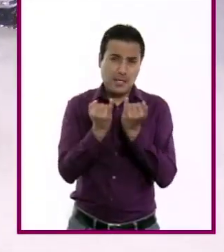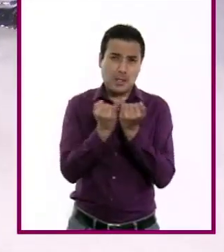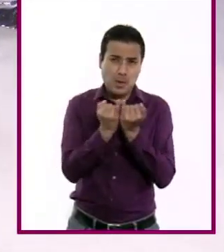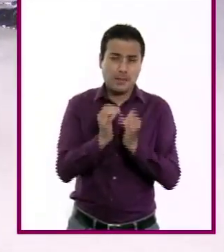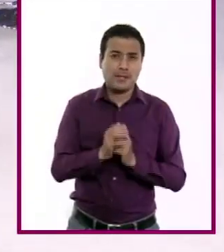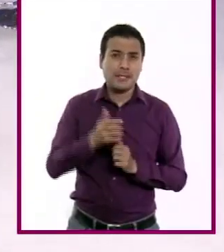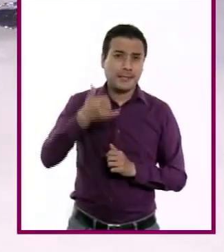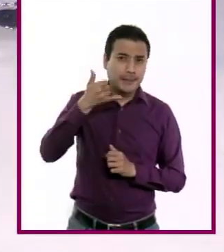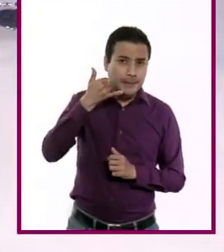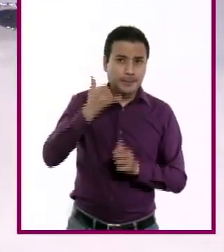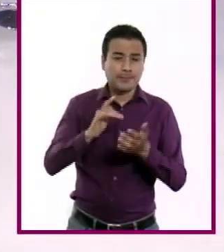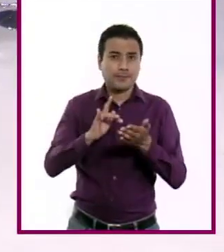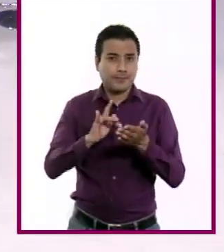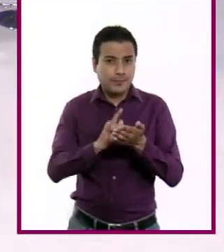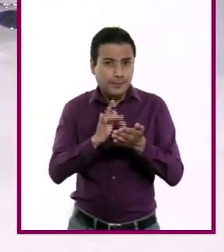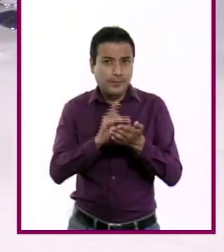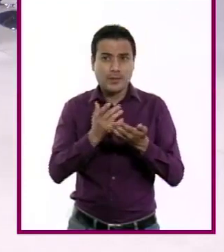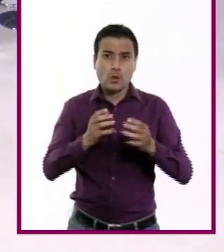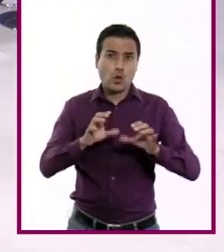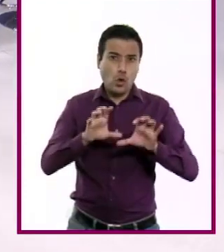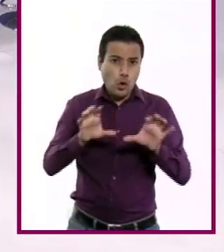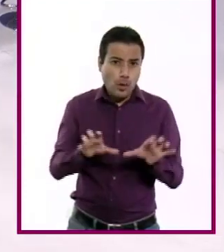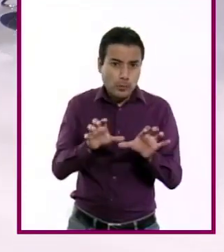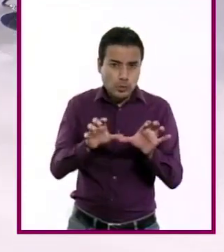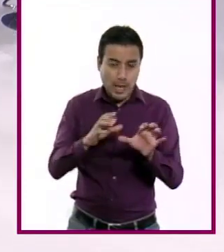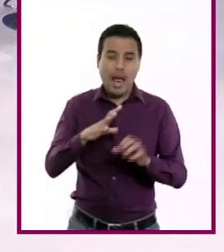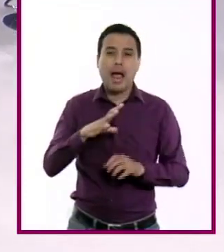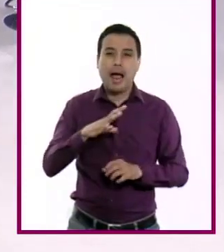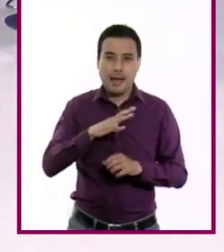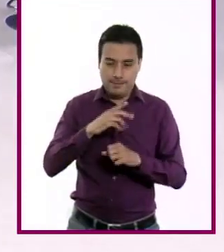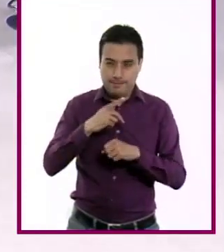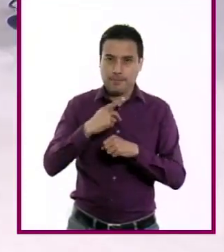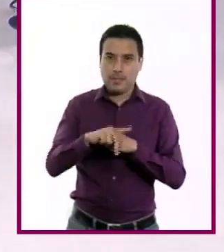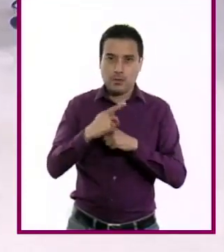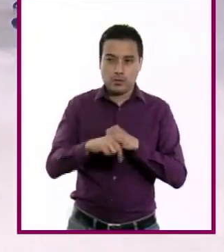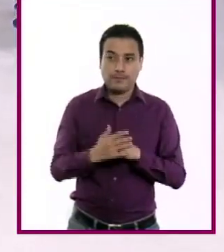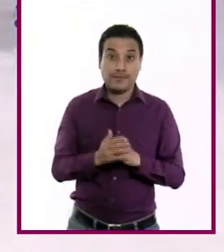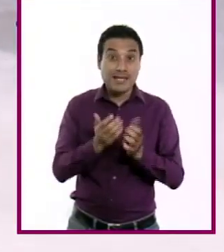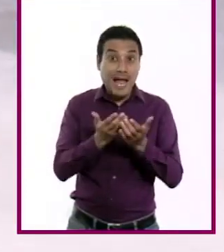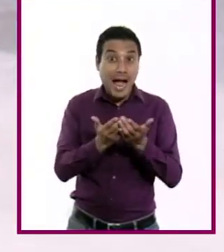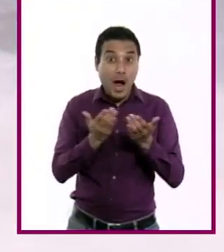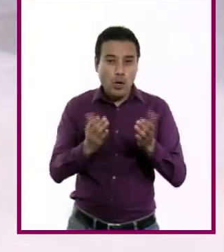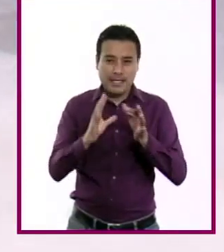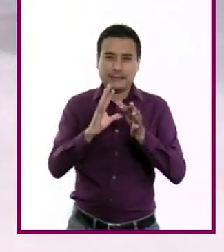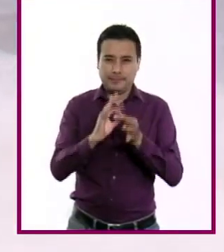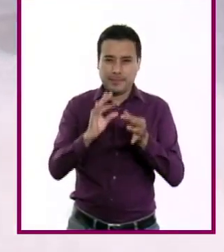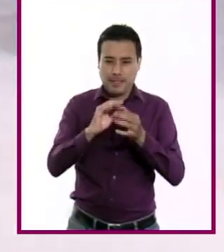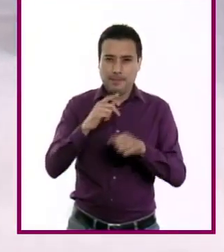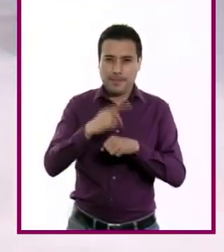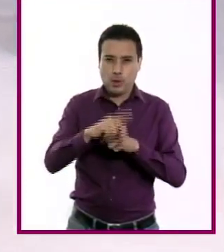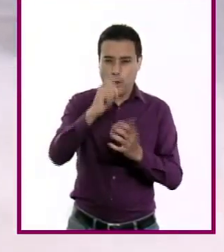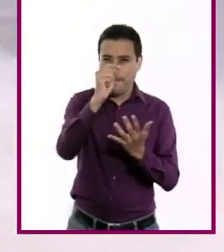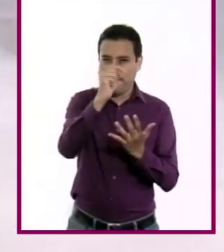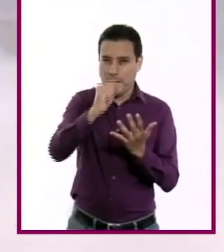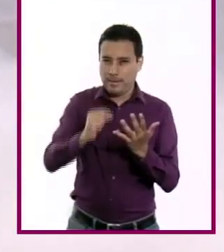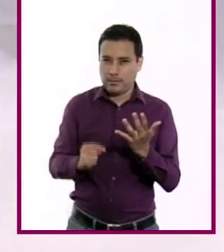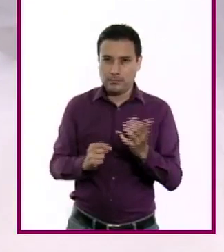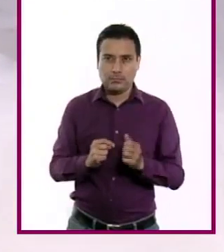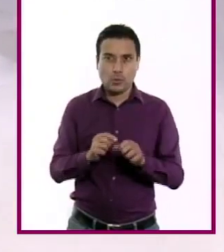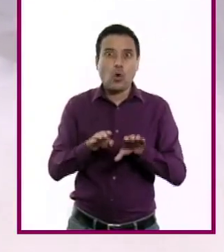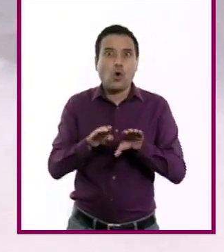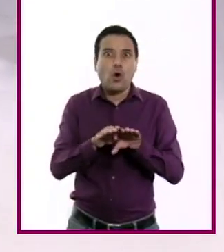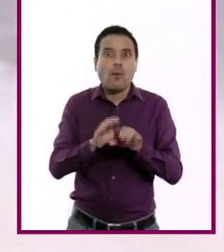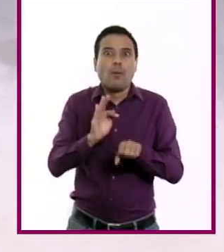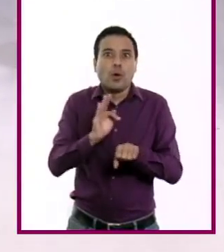dispositivos digitales conectados a Internet. En el programa de hoy, identificaremos las principales amenazas informáticas y cómo